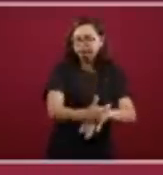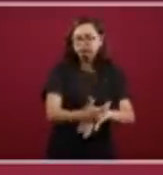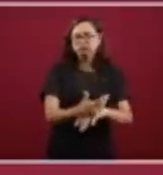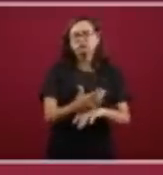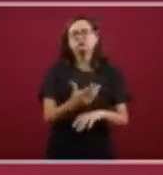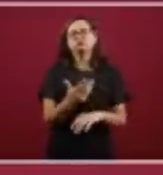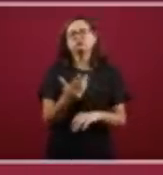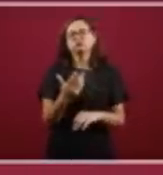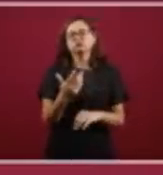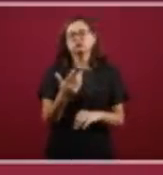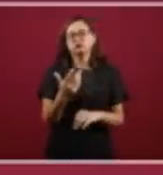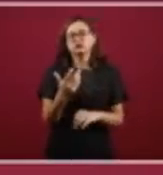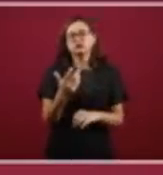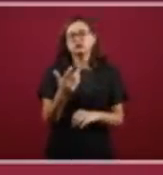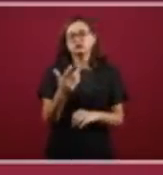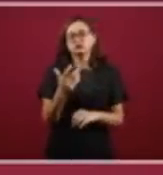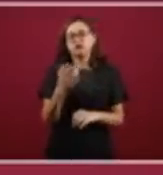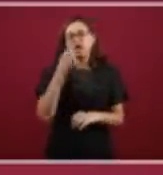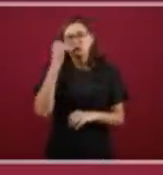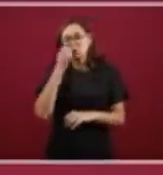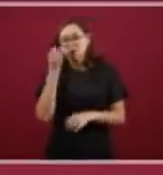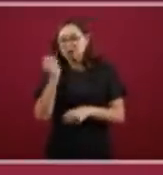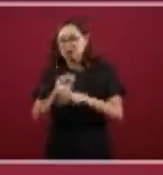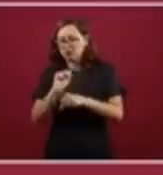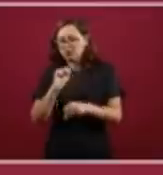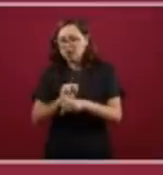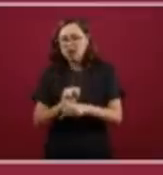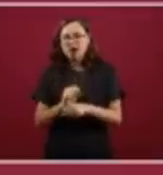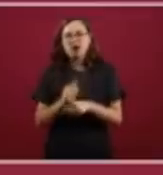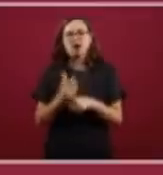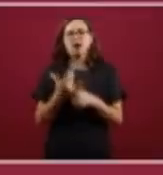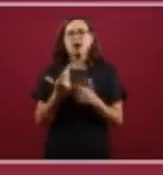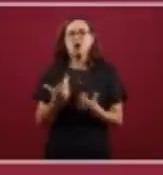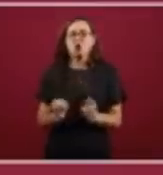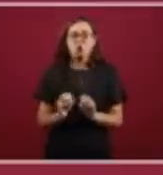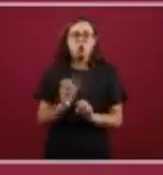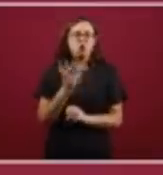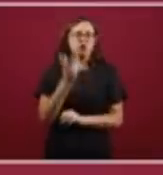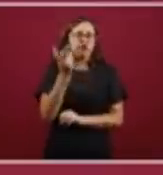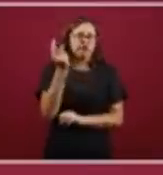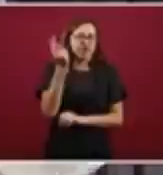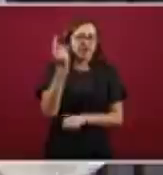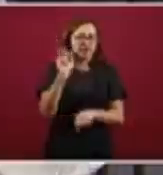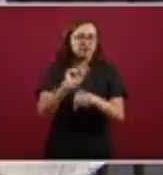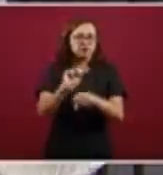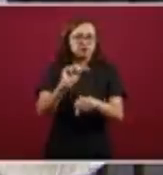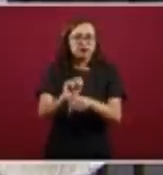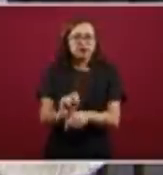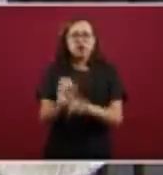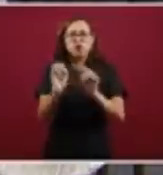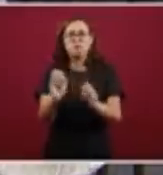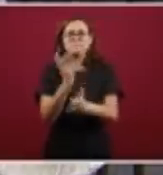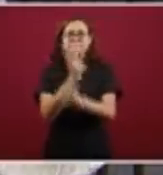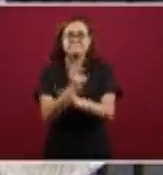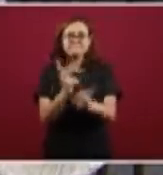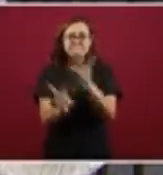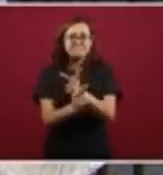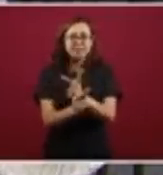una escuela secundaria, una telesecundaria o una escuela